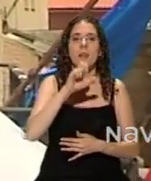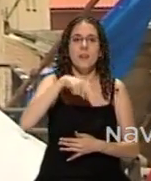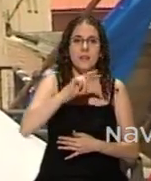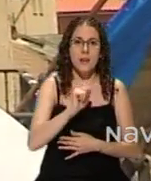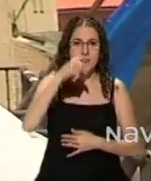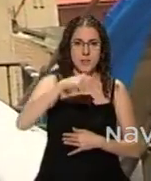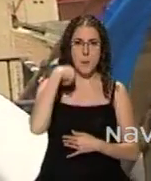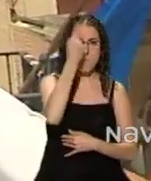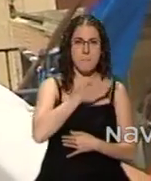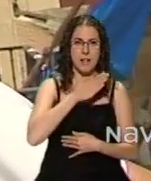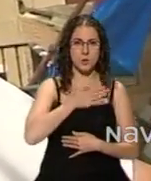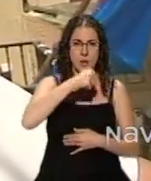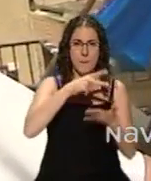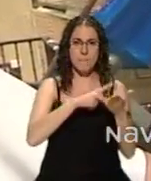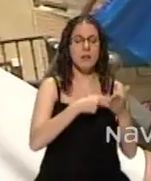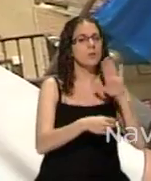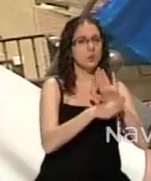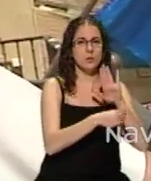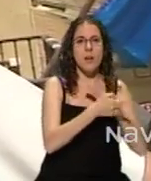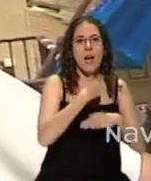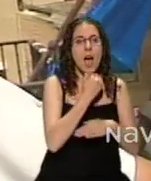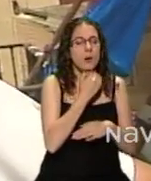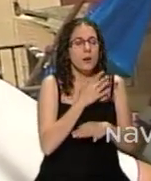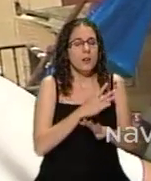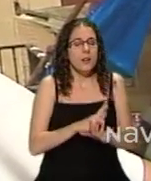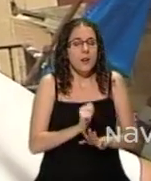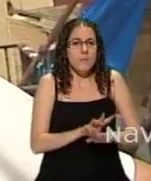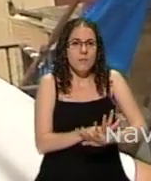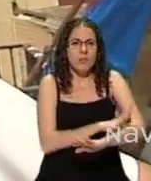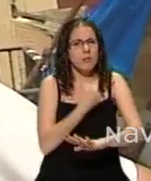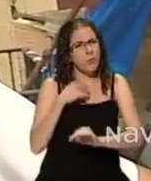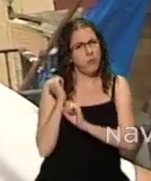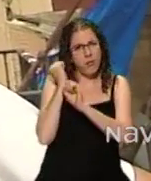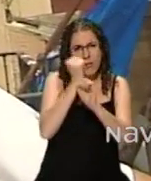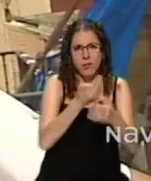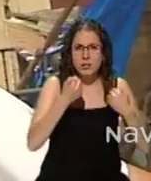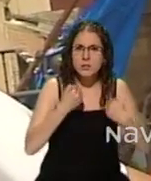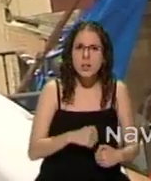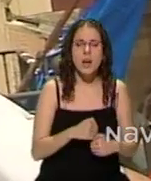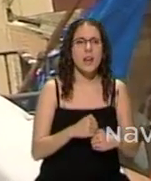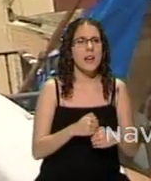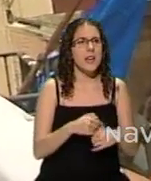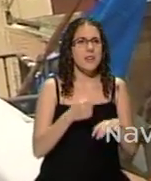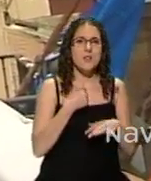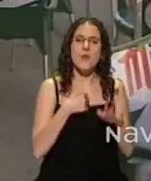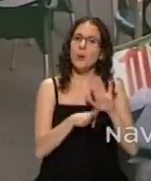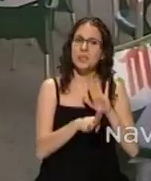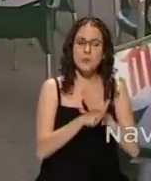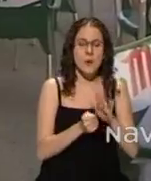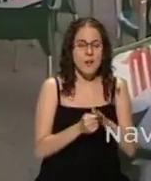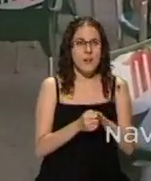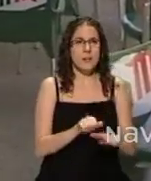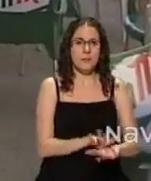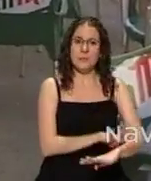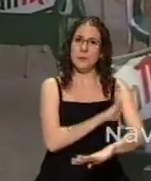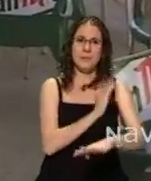son 16 años que lo llevo haciendo y de alguna manera, pues aunque son muchos años, pero todavía sigue impresionando. Hay